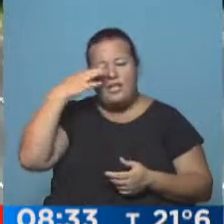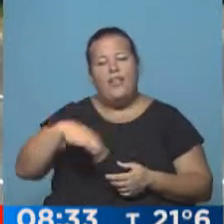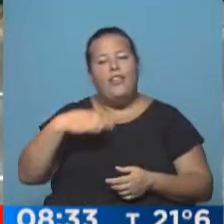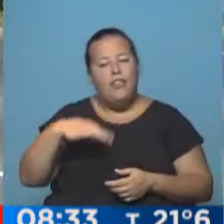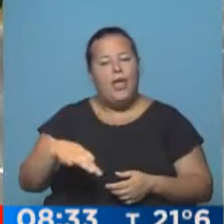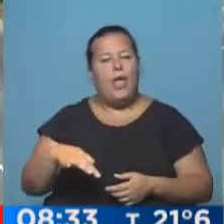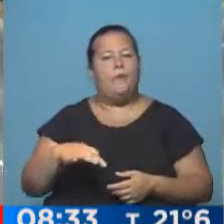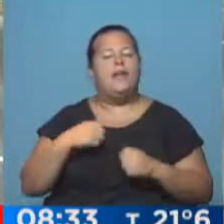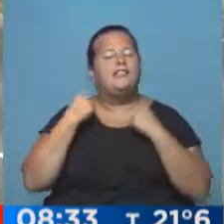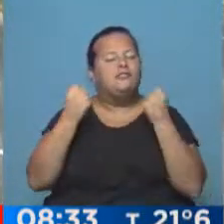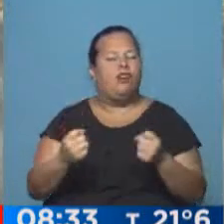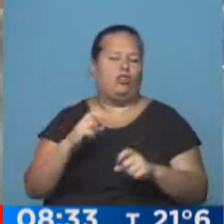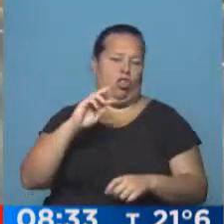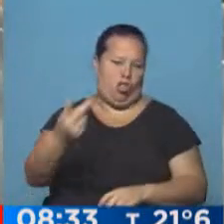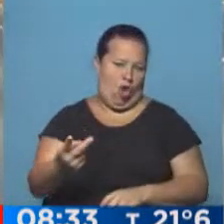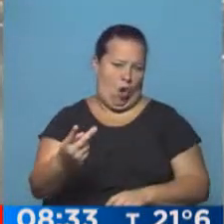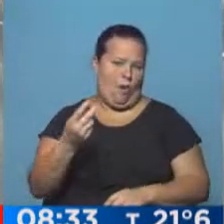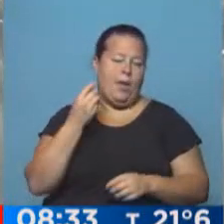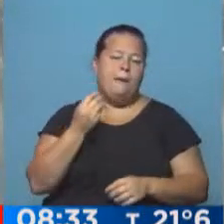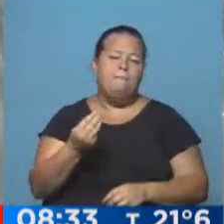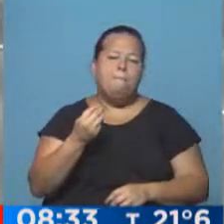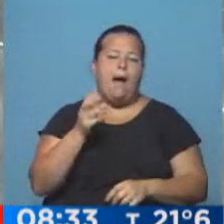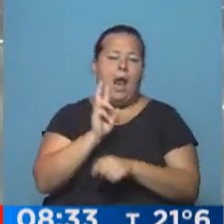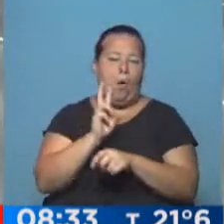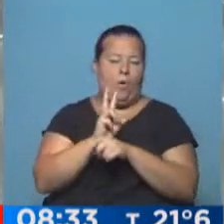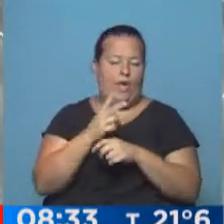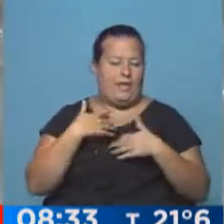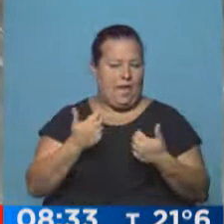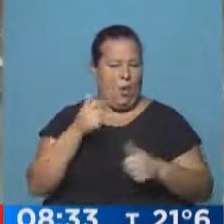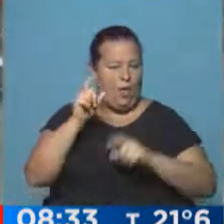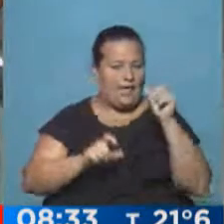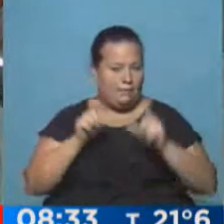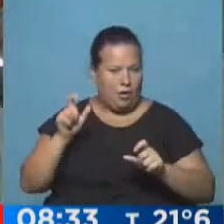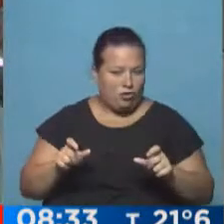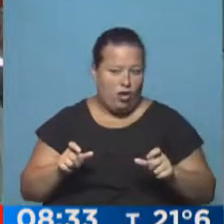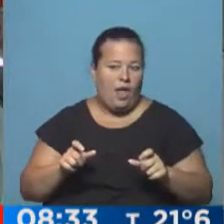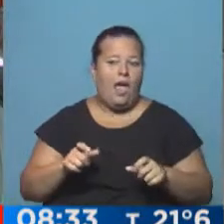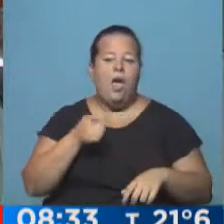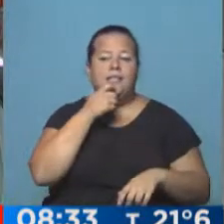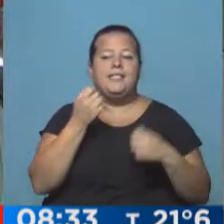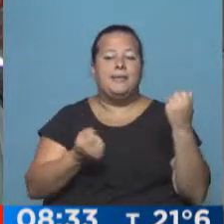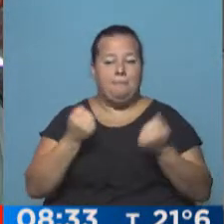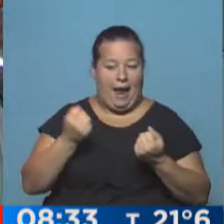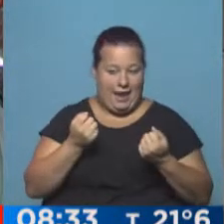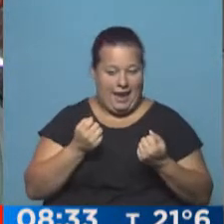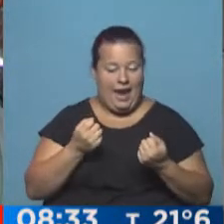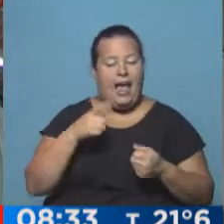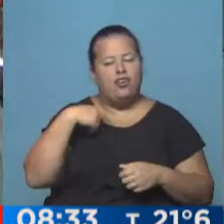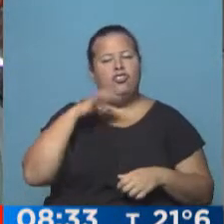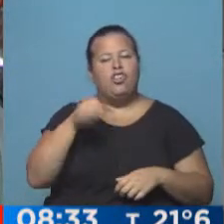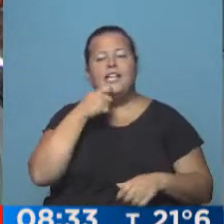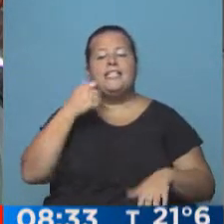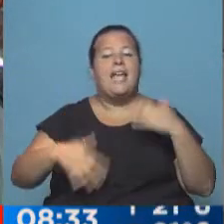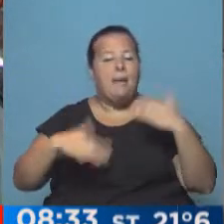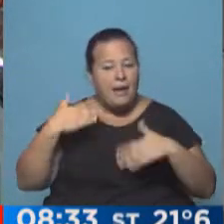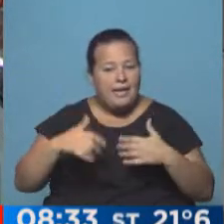tener un esfuerzo doble a la hora de cuidar la salud de los ciudadanos, a la hora de manejarse. Uno entiende que ante una